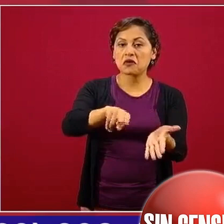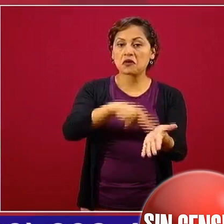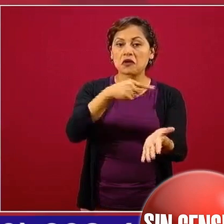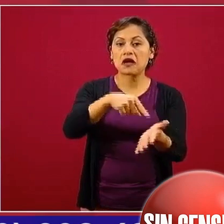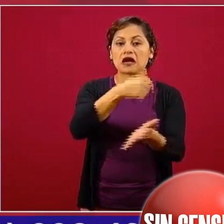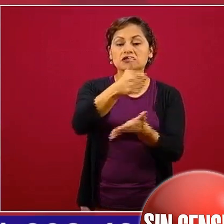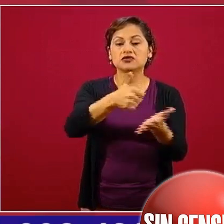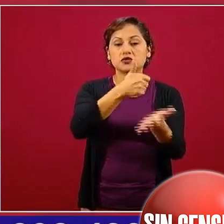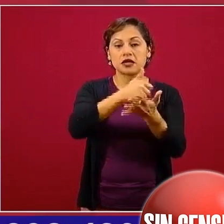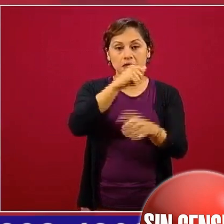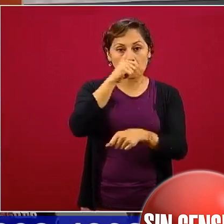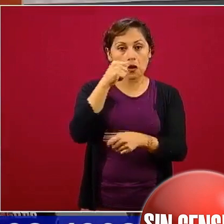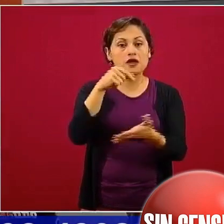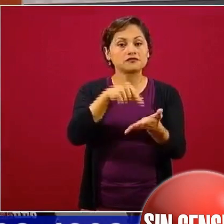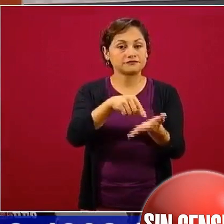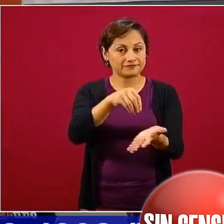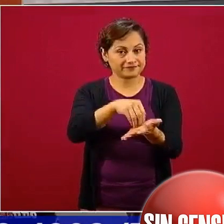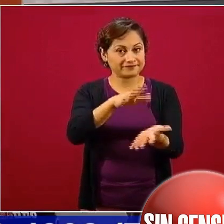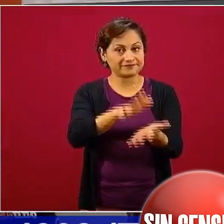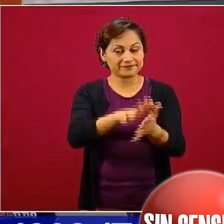Juárez,